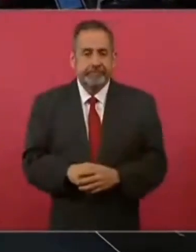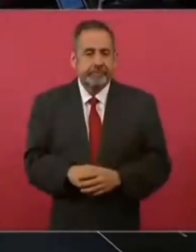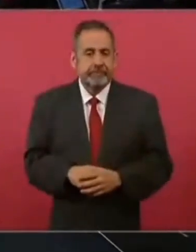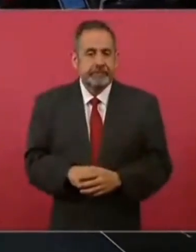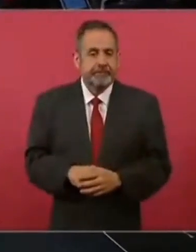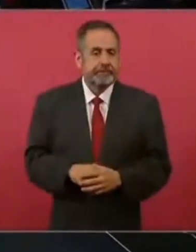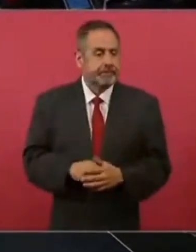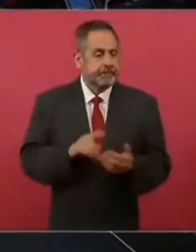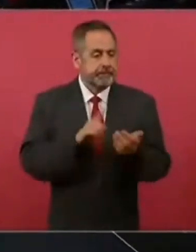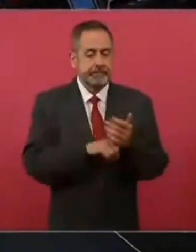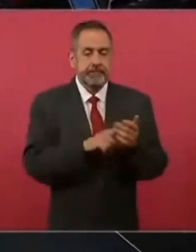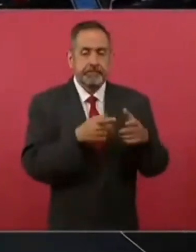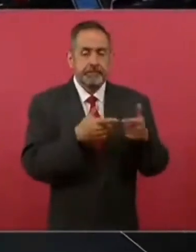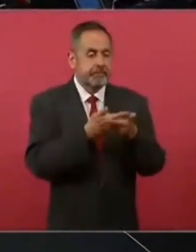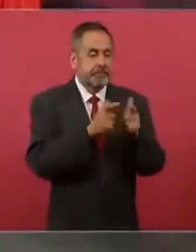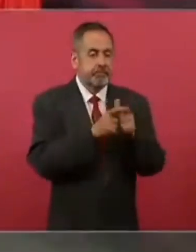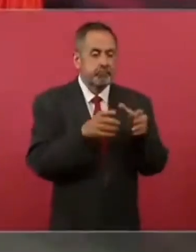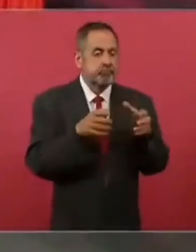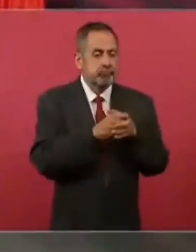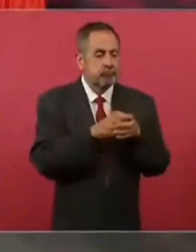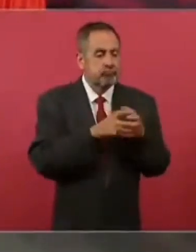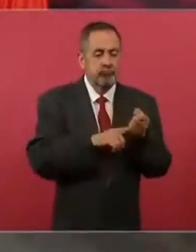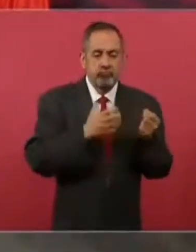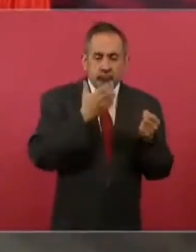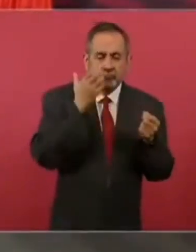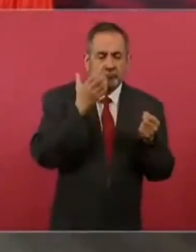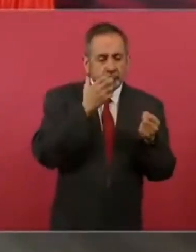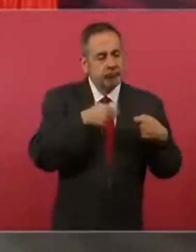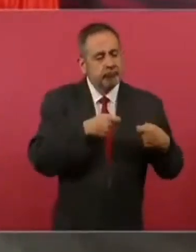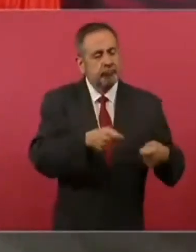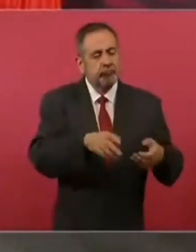Hay una minoría que se acostumbró